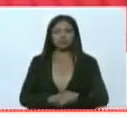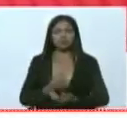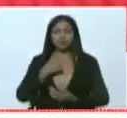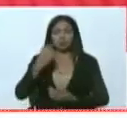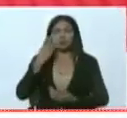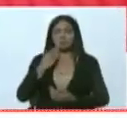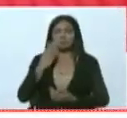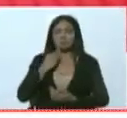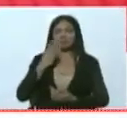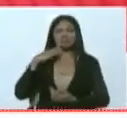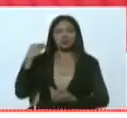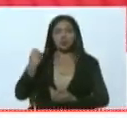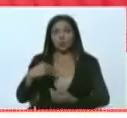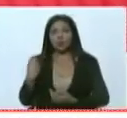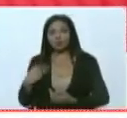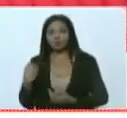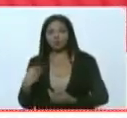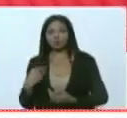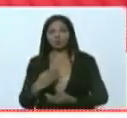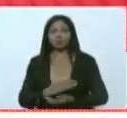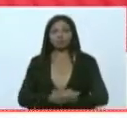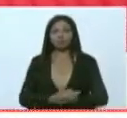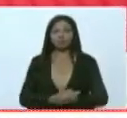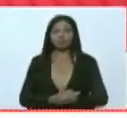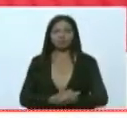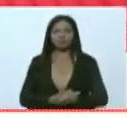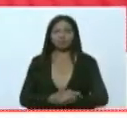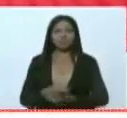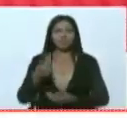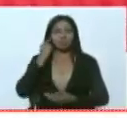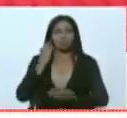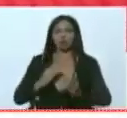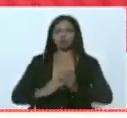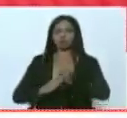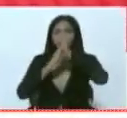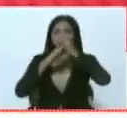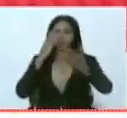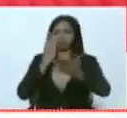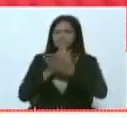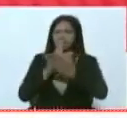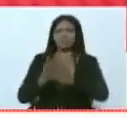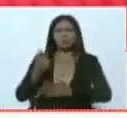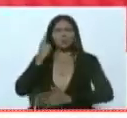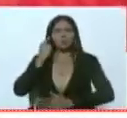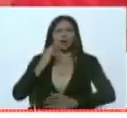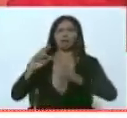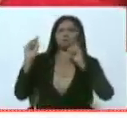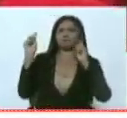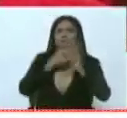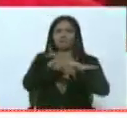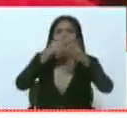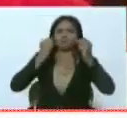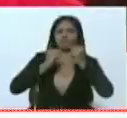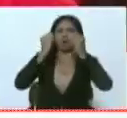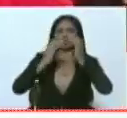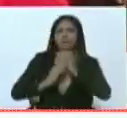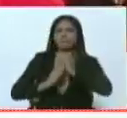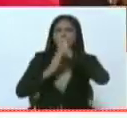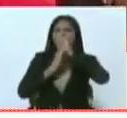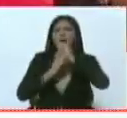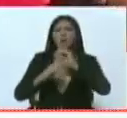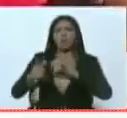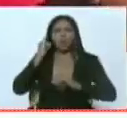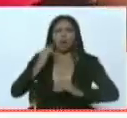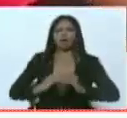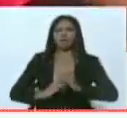Experiencia, juventud y la mujer al mando. Mujer en el poder. Mujer al mando.